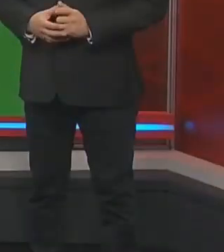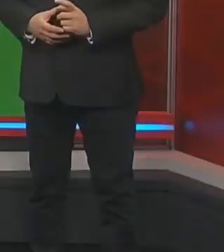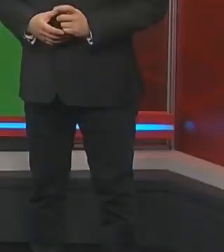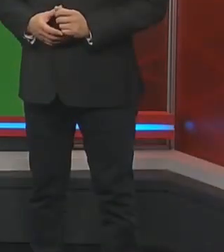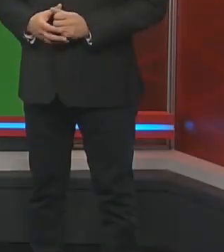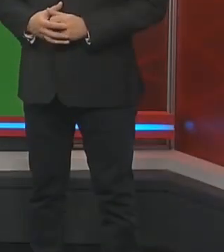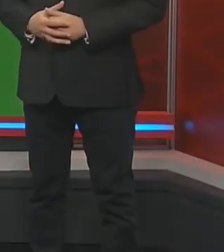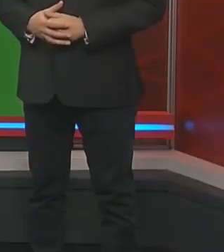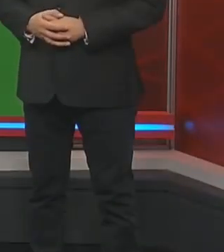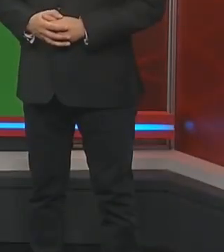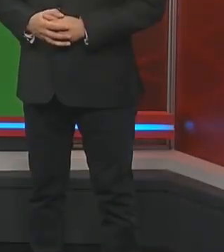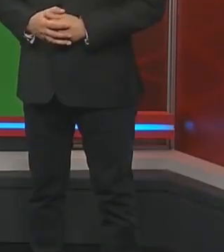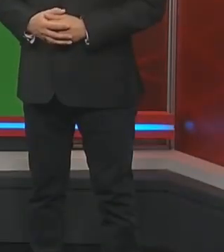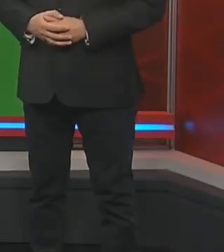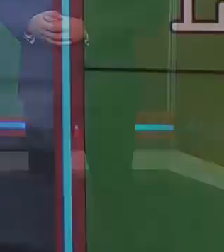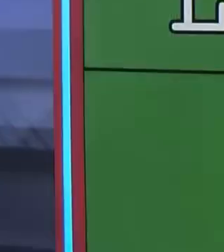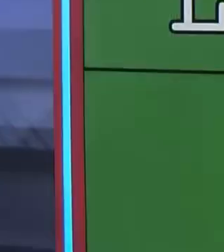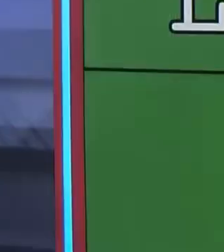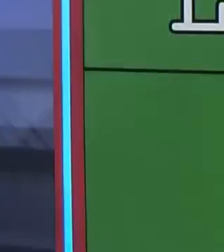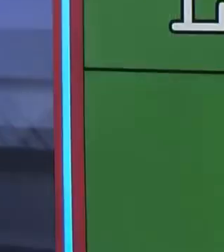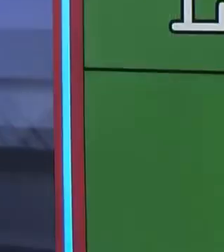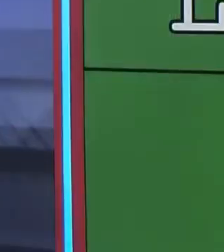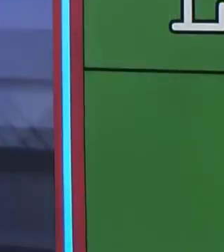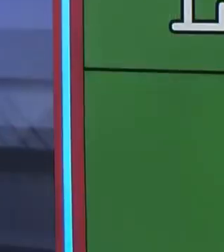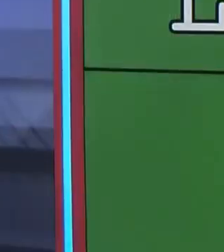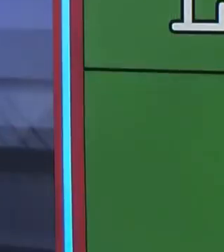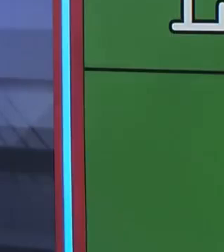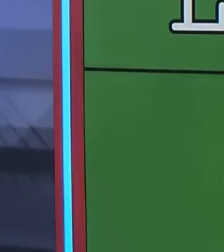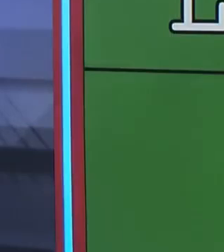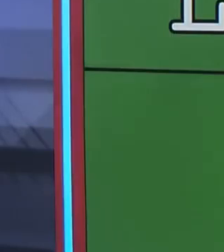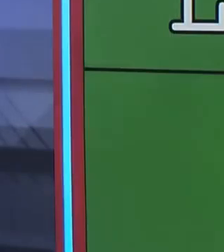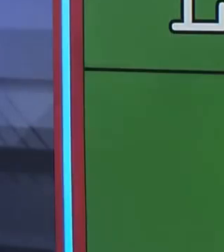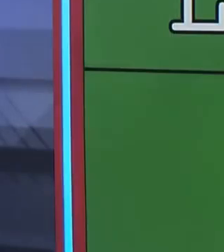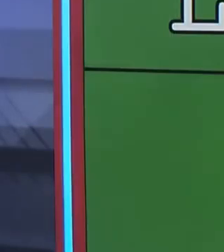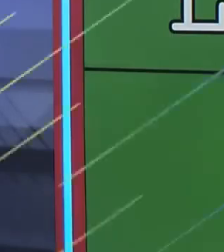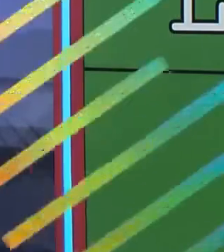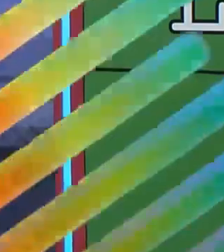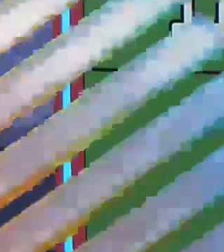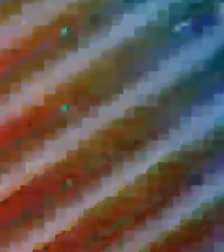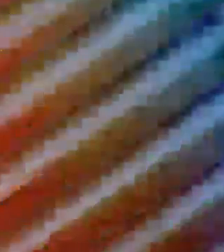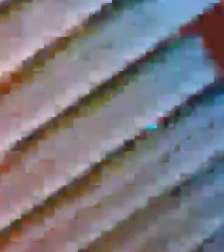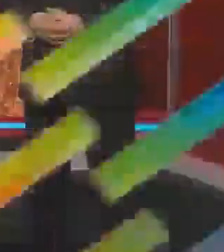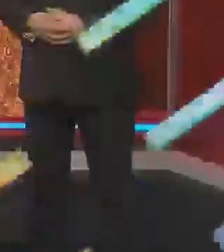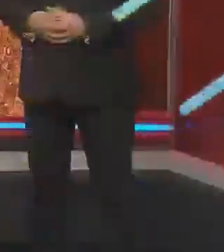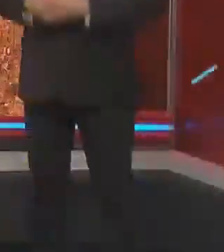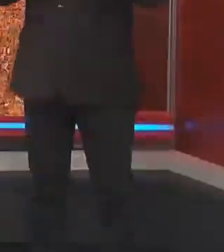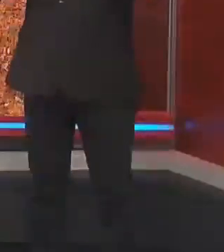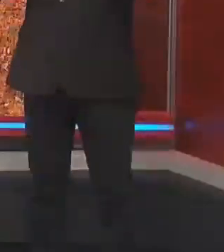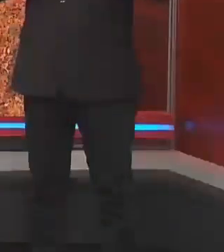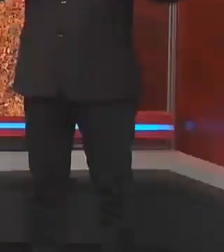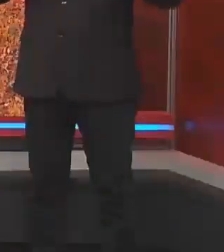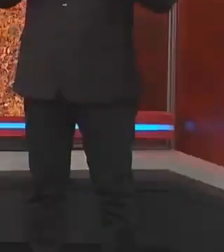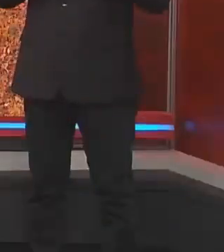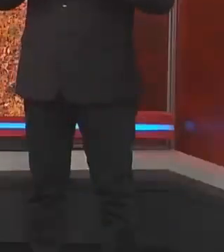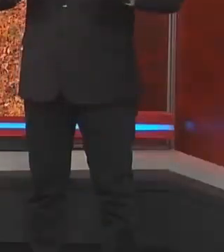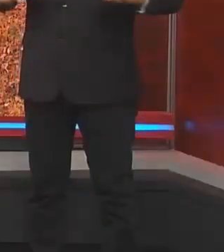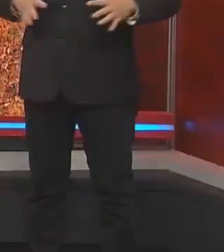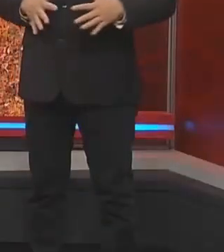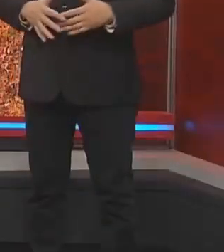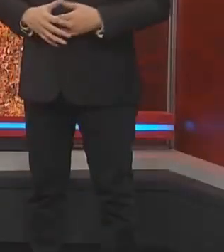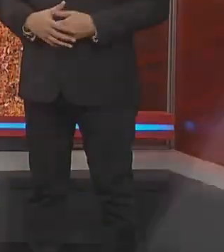Las estaciones del año. Las estaciones del año. Otoño.